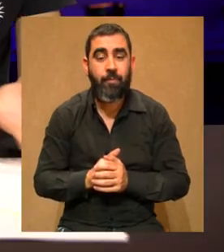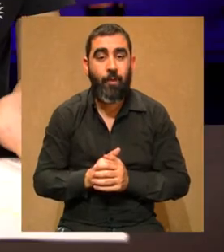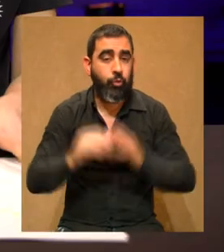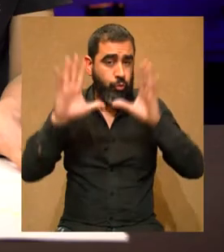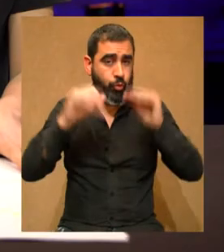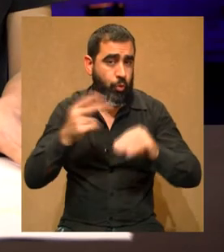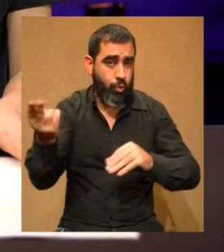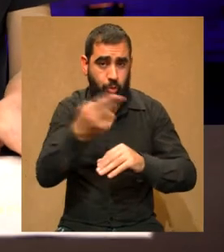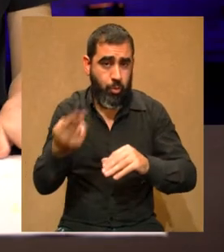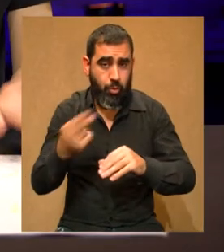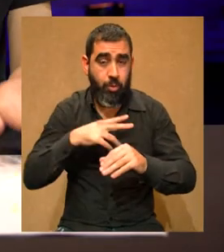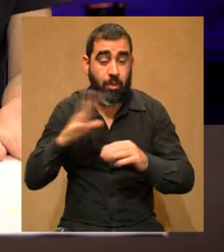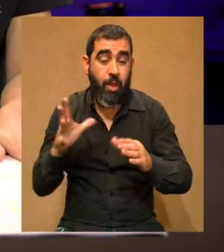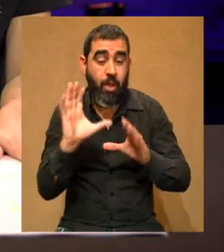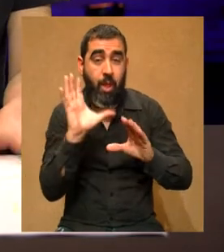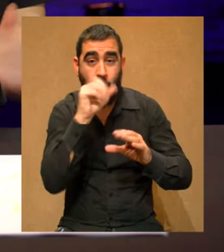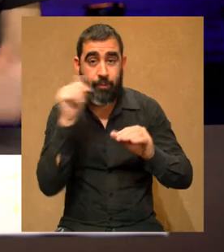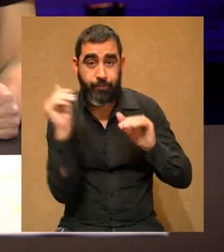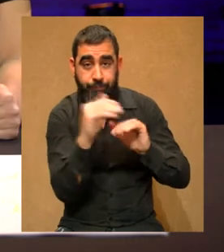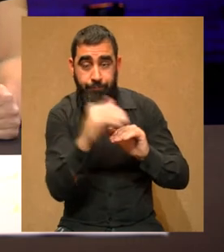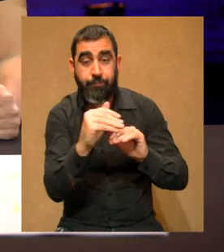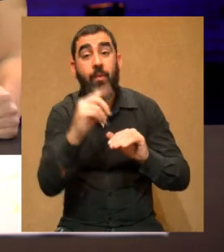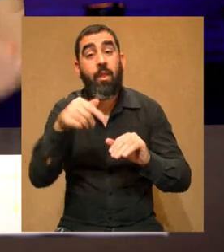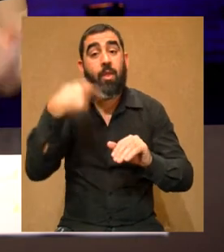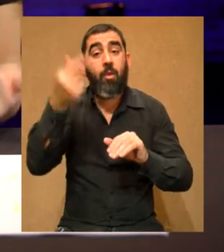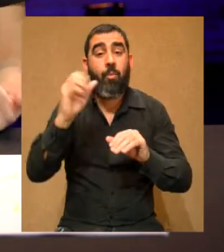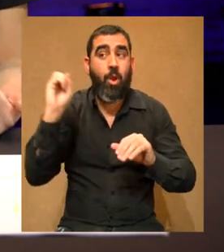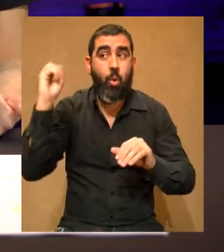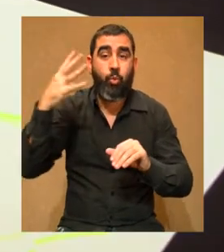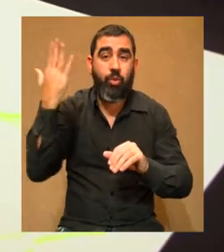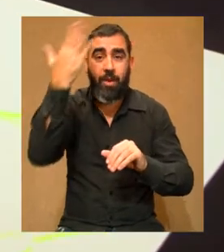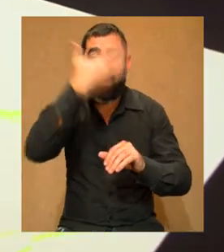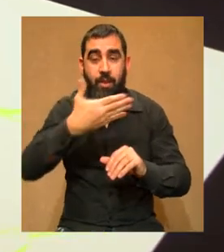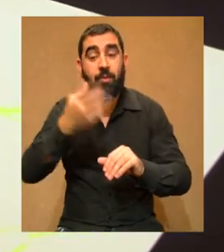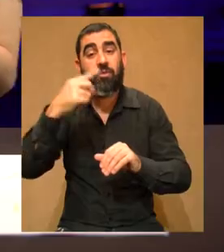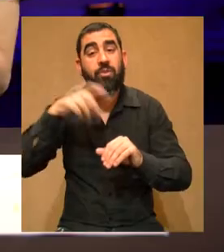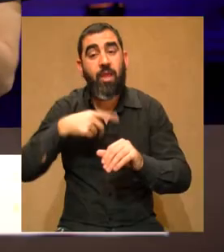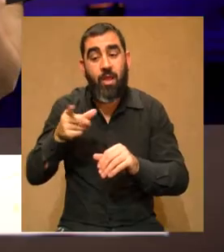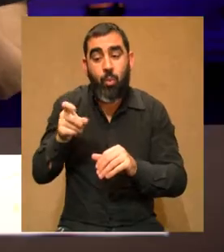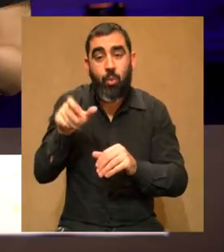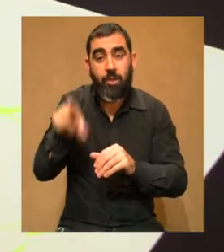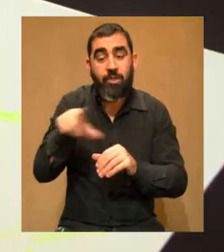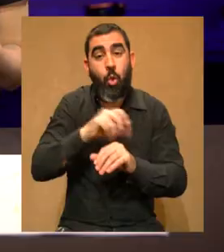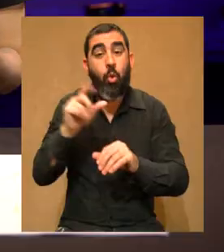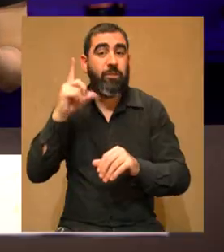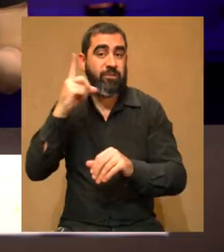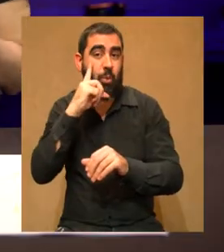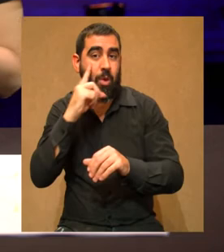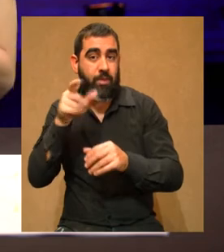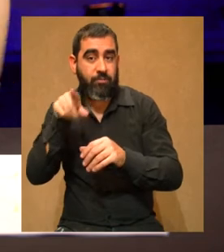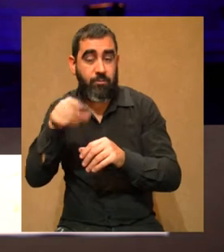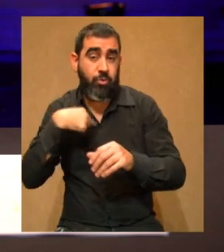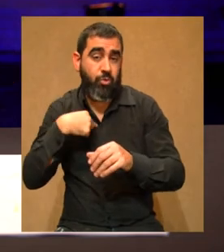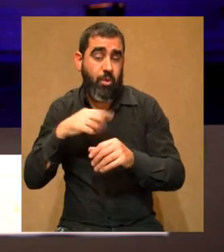hacemos todos los dibujos queremos los reservamos y ahora vamos a hacer nuestra luz negra para eso la linterna o la linterna del